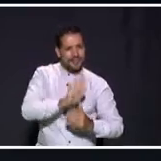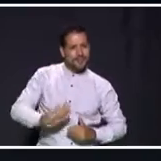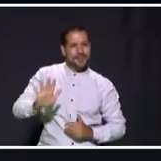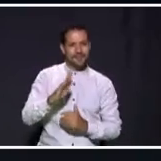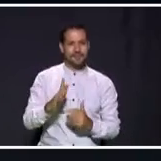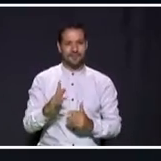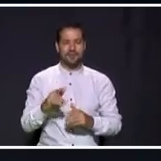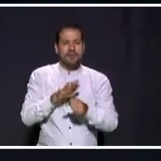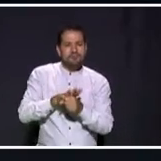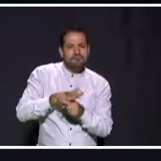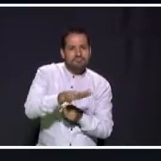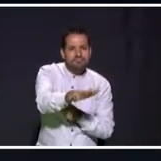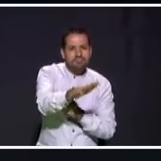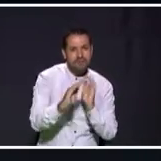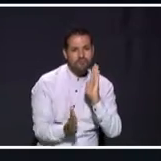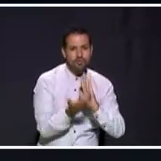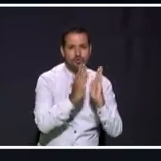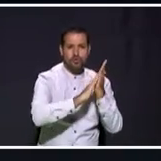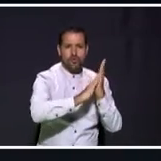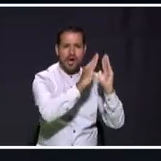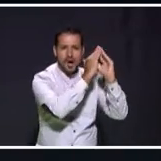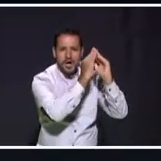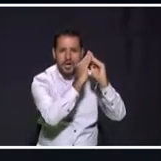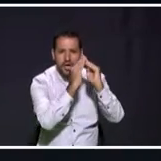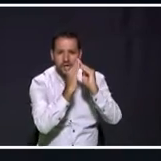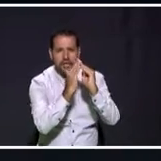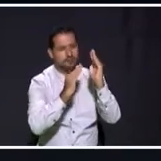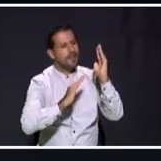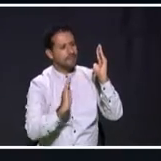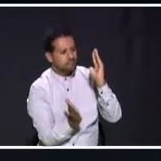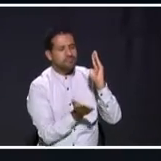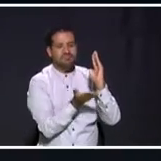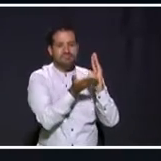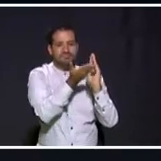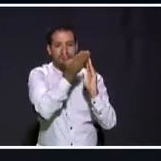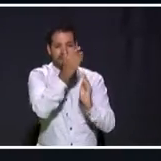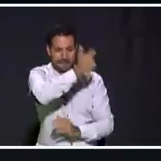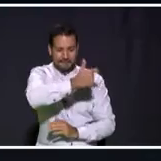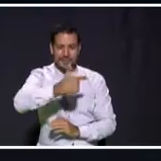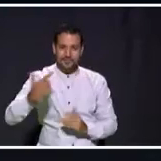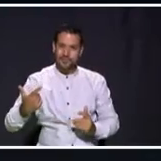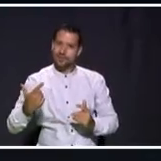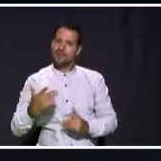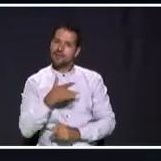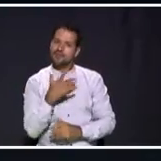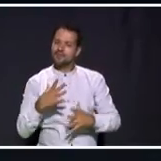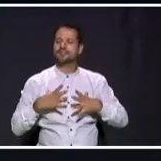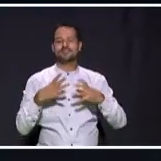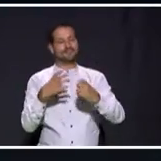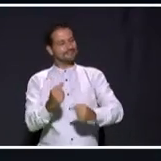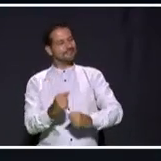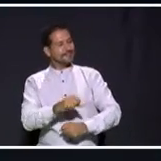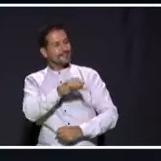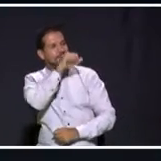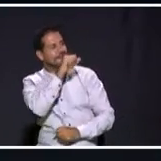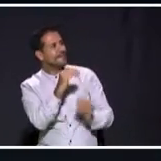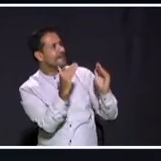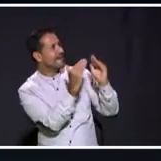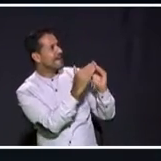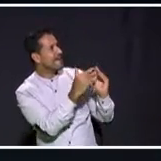mejoramiento de vivienda y queremos que hayan unos ciudadanos que tengan la propiedad y que no es una casa no es un lujo